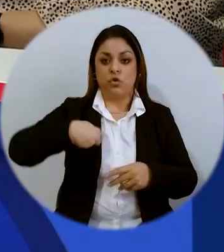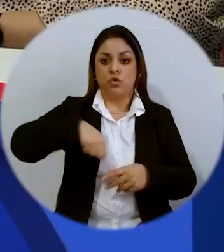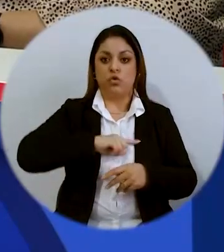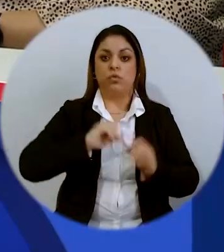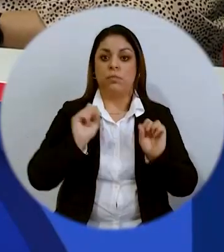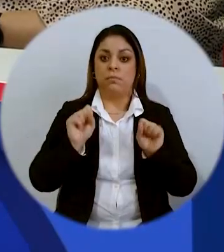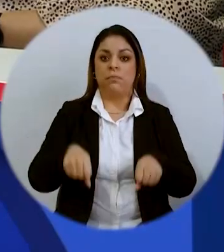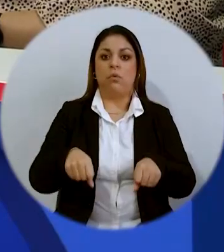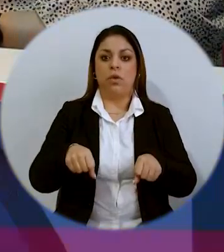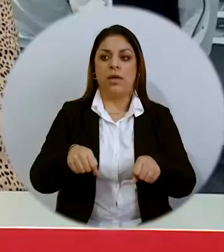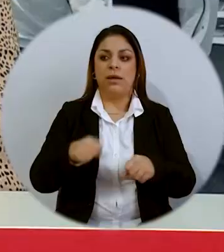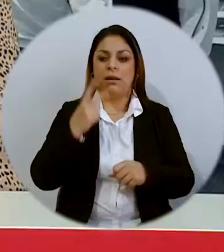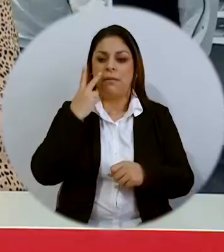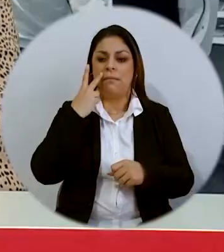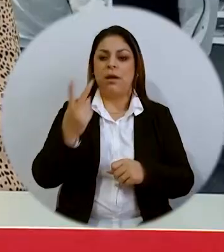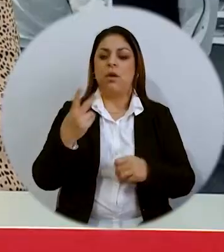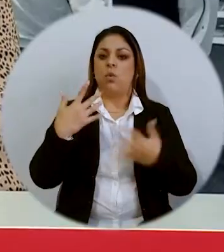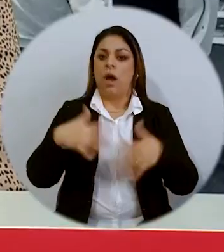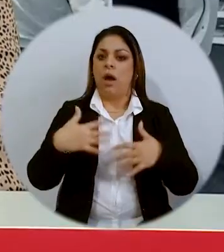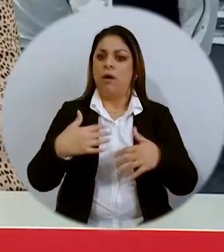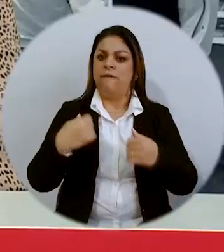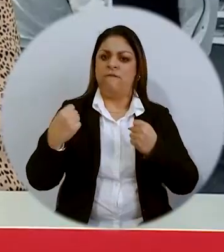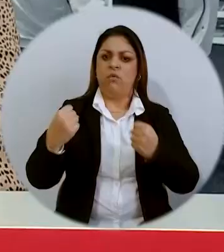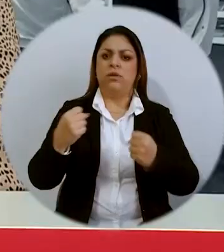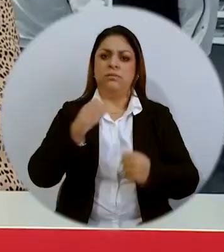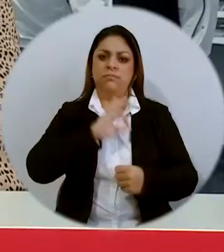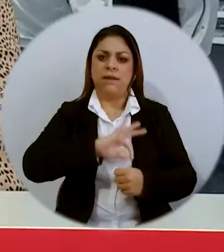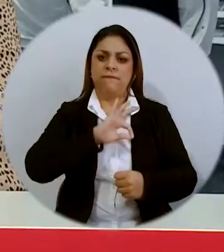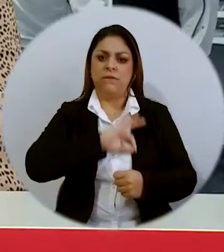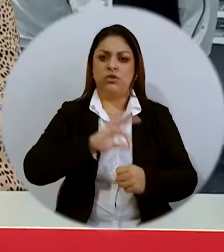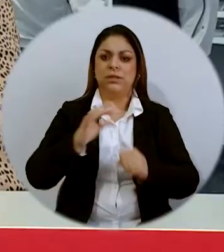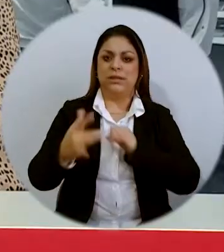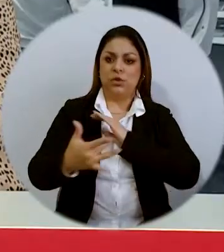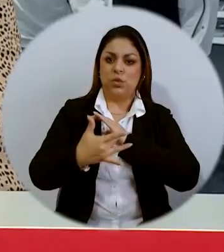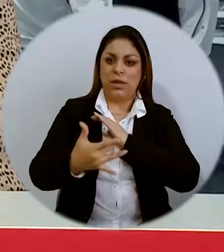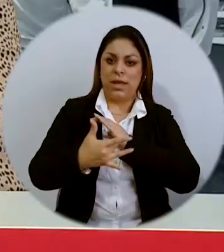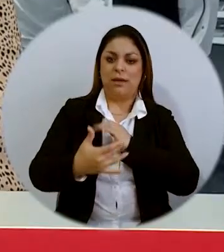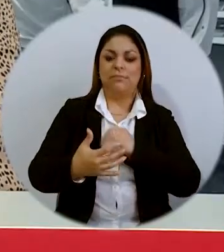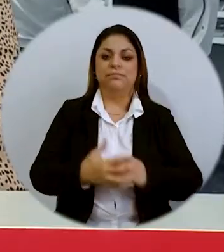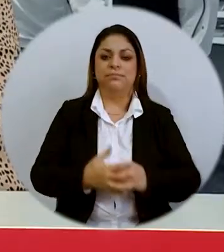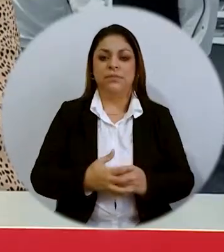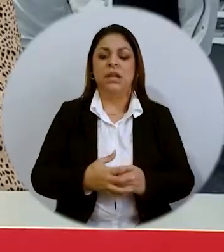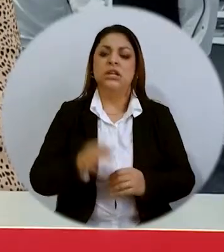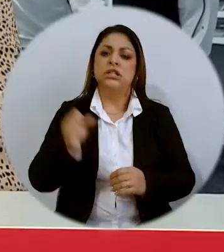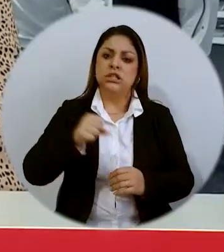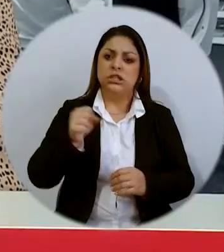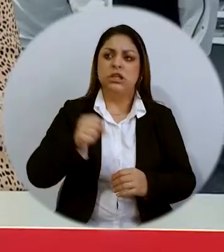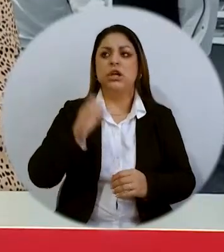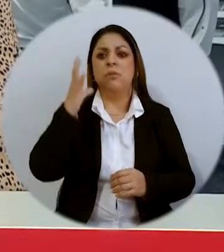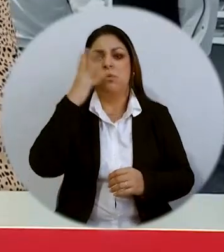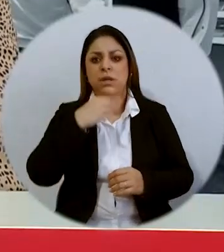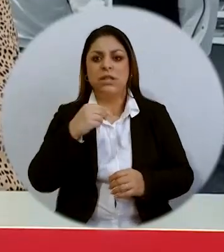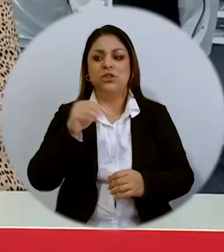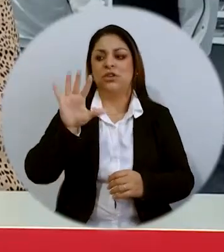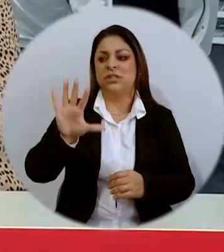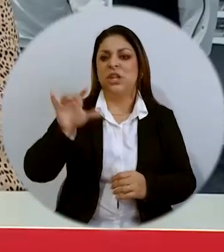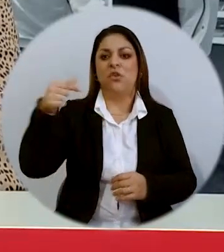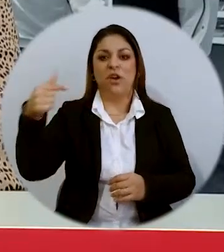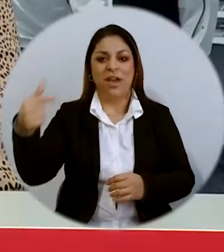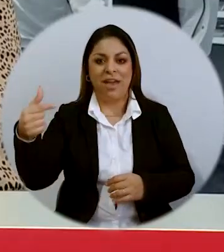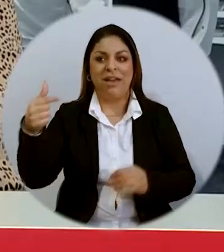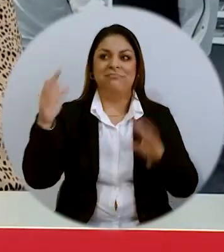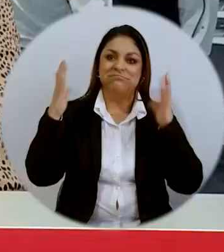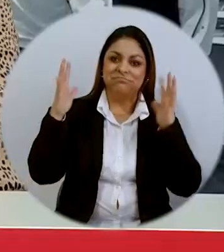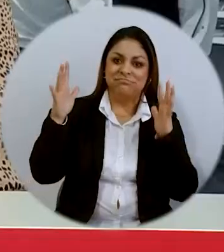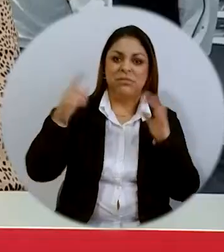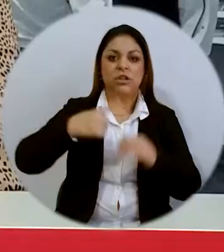poder exponenciar los beneficios que hay de las tecnologías. Entonces, sí, qué lindo que hay 5G, muy bien,